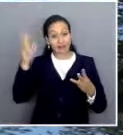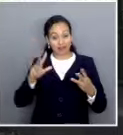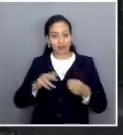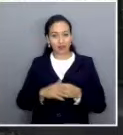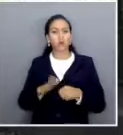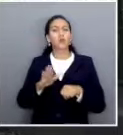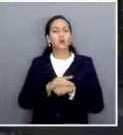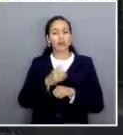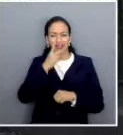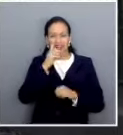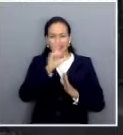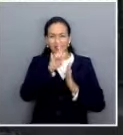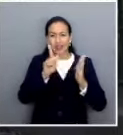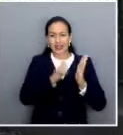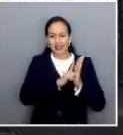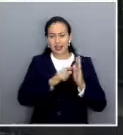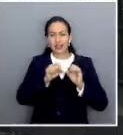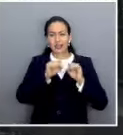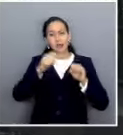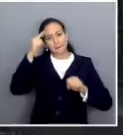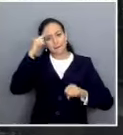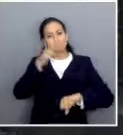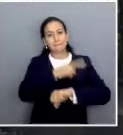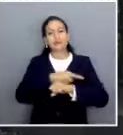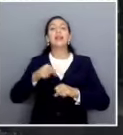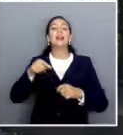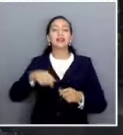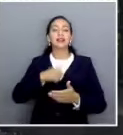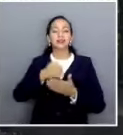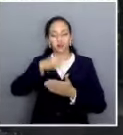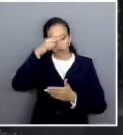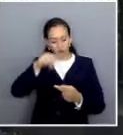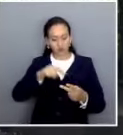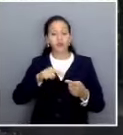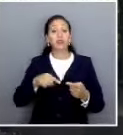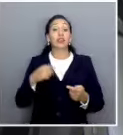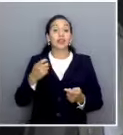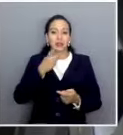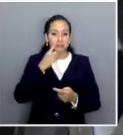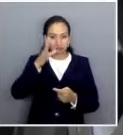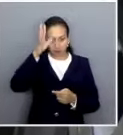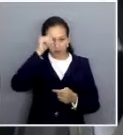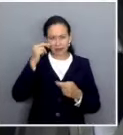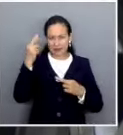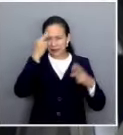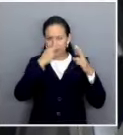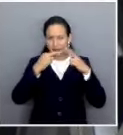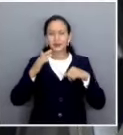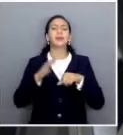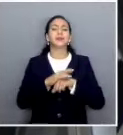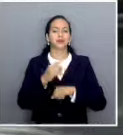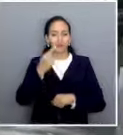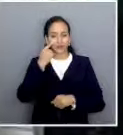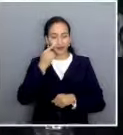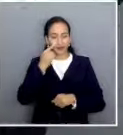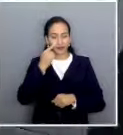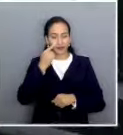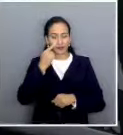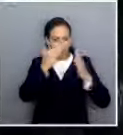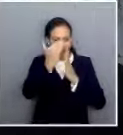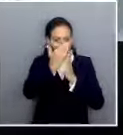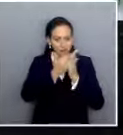Seguridad Ciudadana de la Ciudad de México y el acuerdo con los lineamientos correspondientes. El Pleno reiteró que las disposiciones no